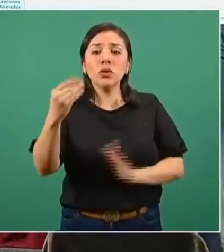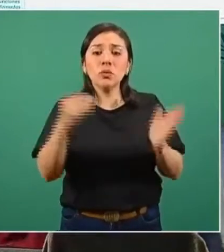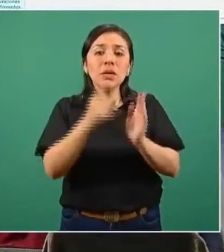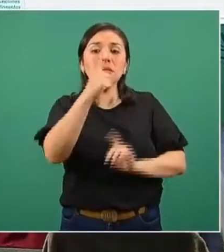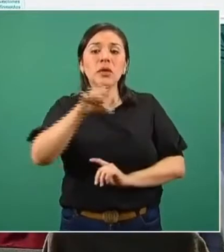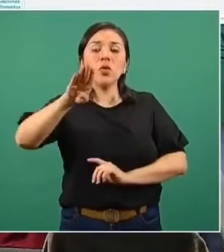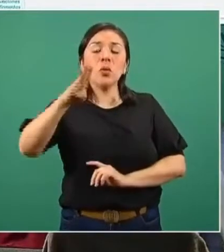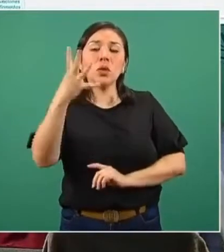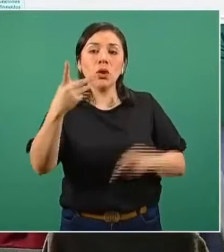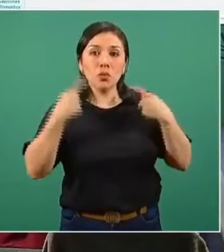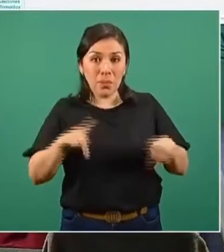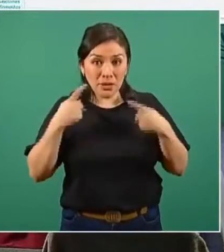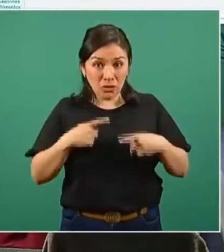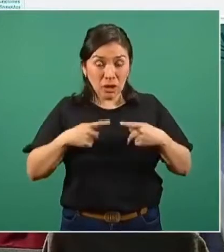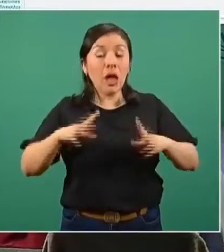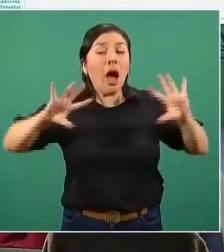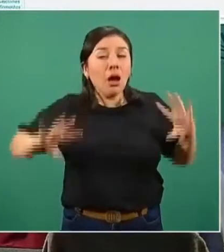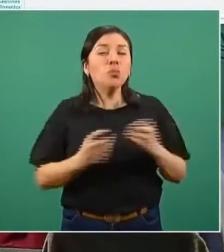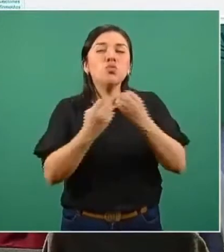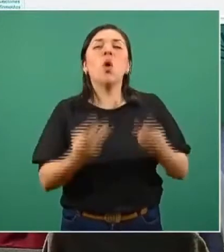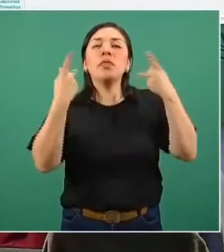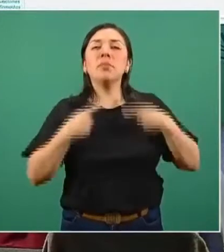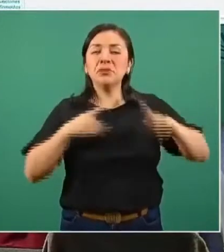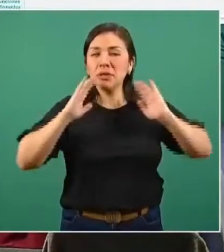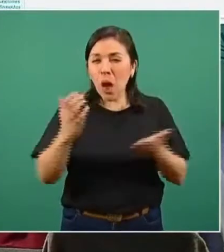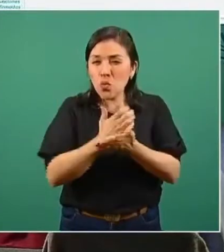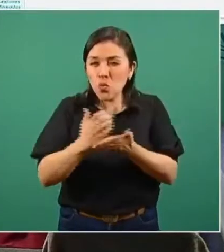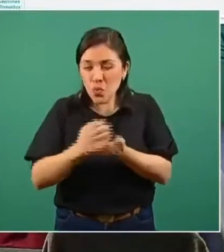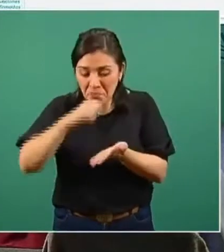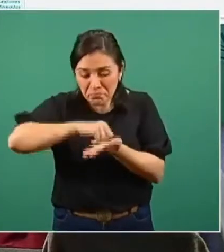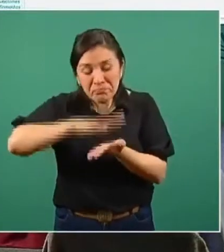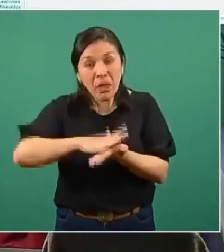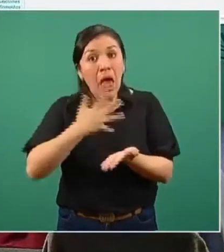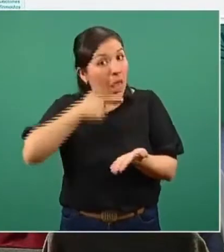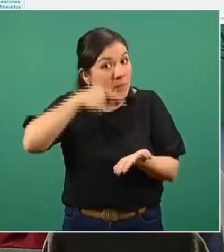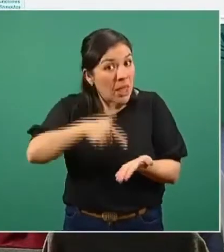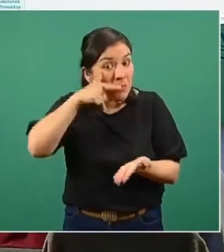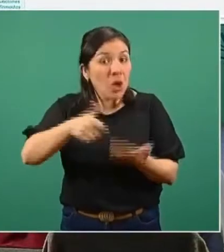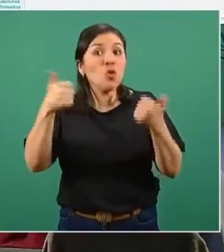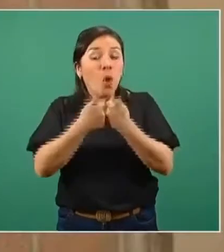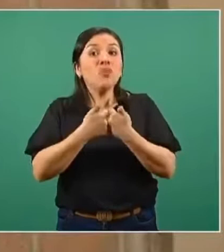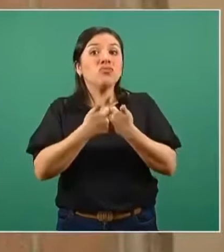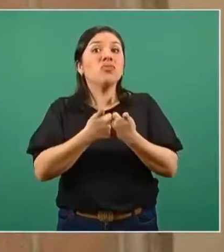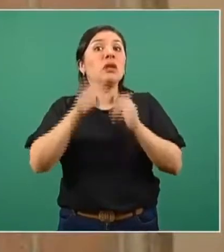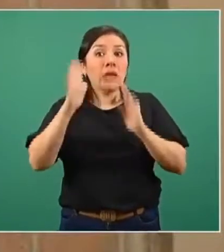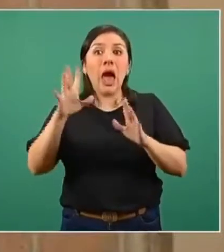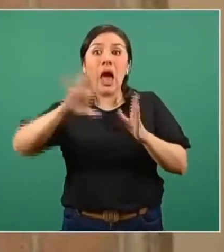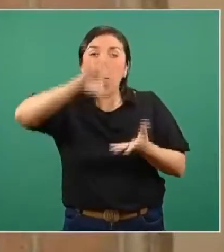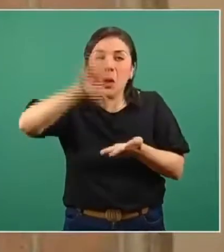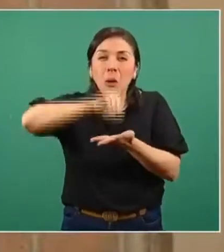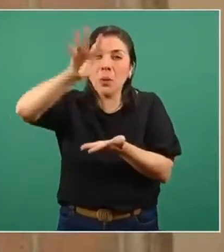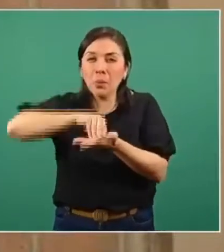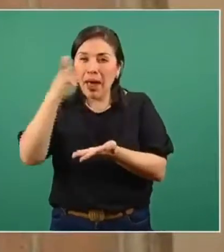2.054.194, un total de personas recuperadas de las que se tiene conocimiento que han tenido contacto con el Sistema Nacional de